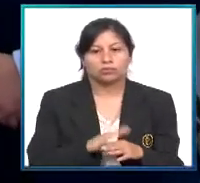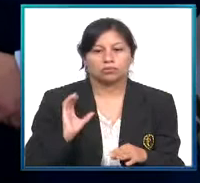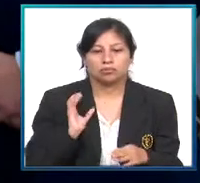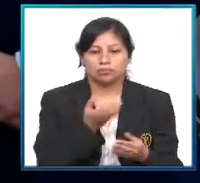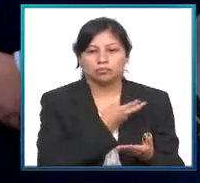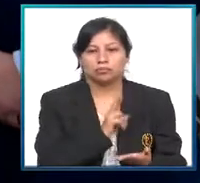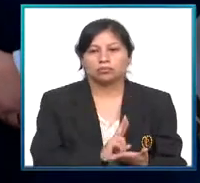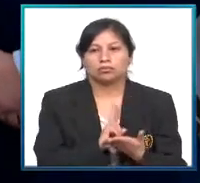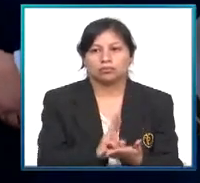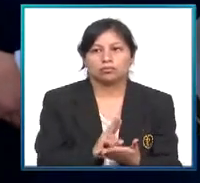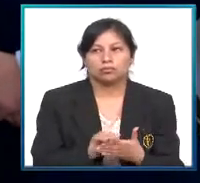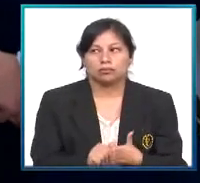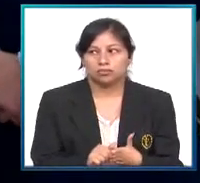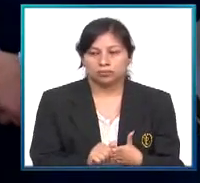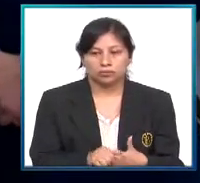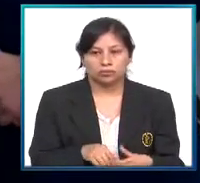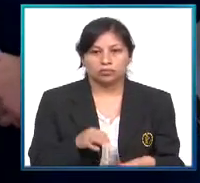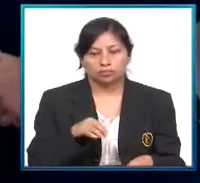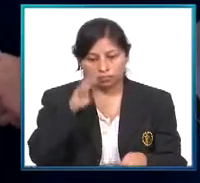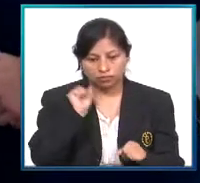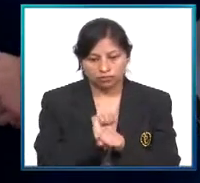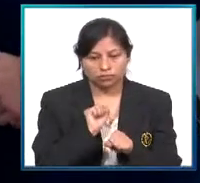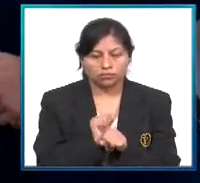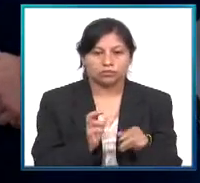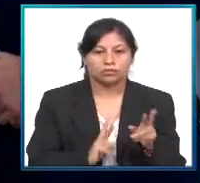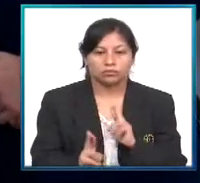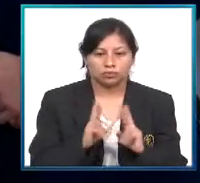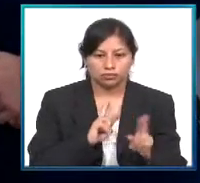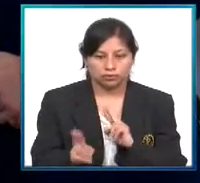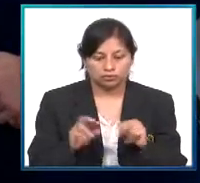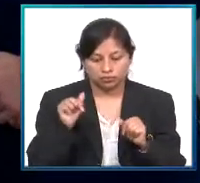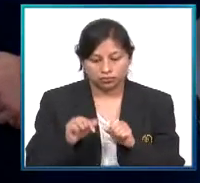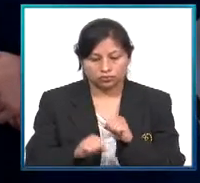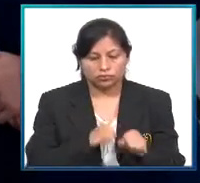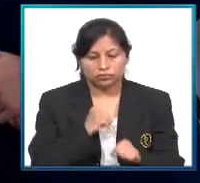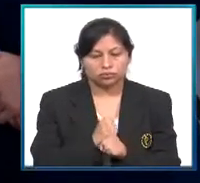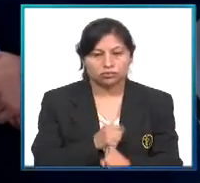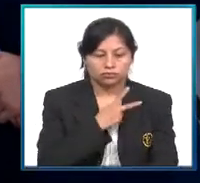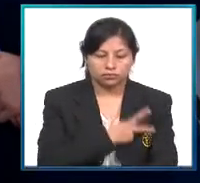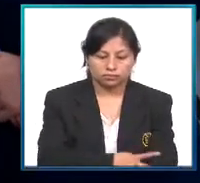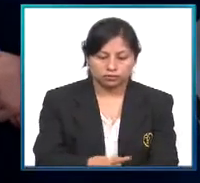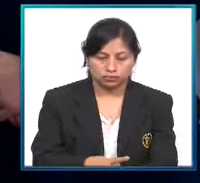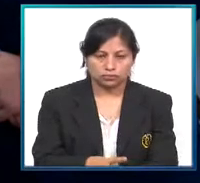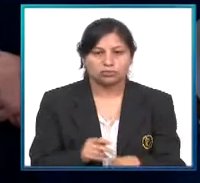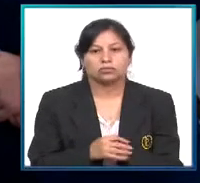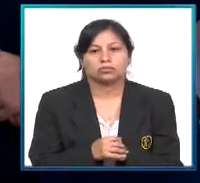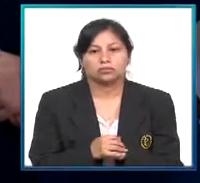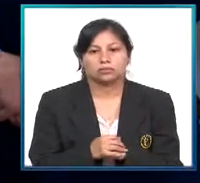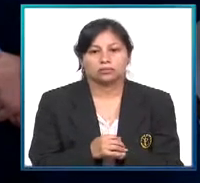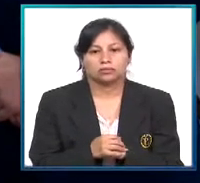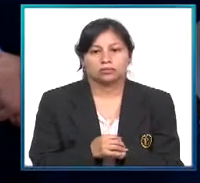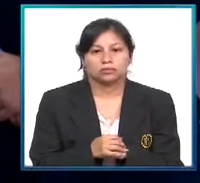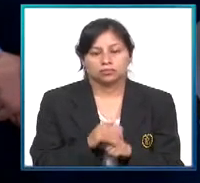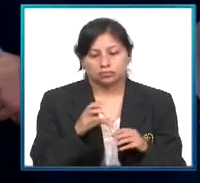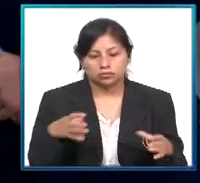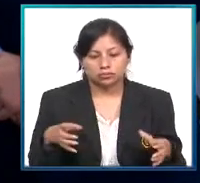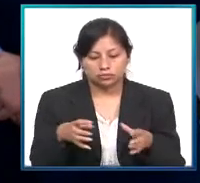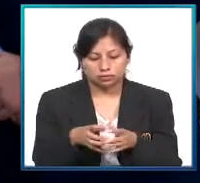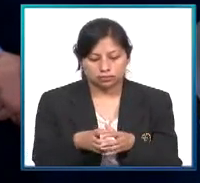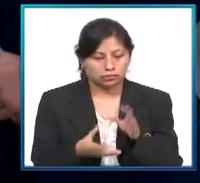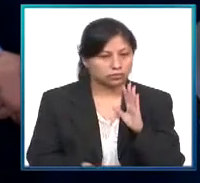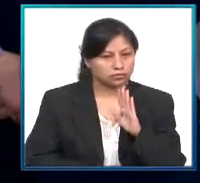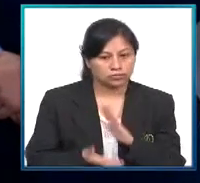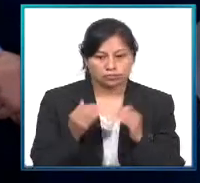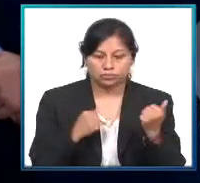de la República, derivado al trabajo realizado durante este año. Históricamente, pues es una de las comisiones que